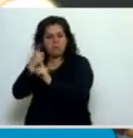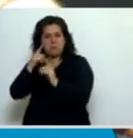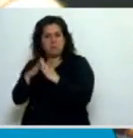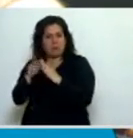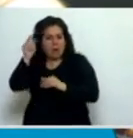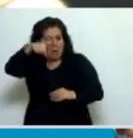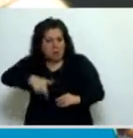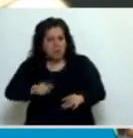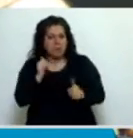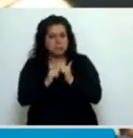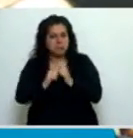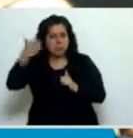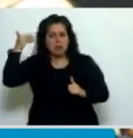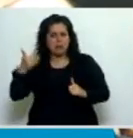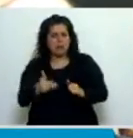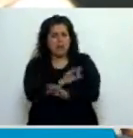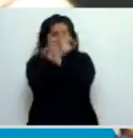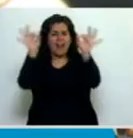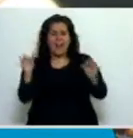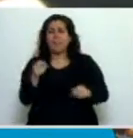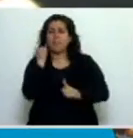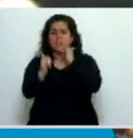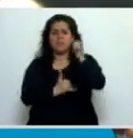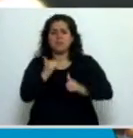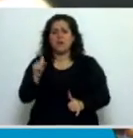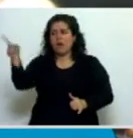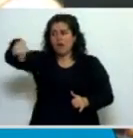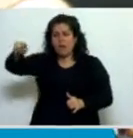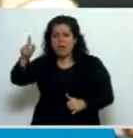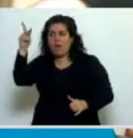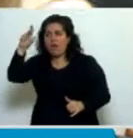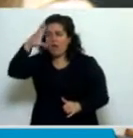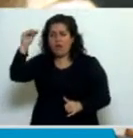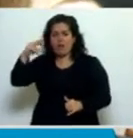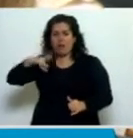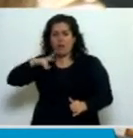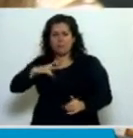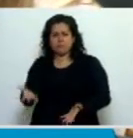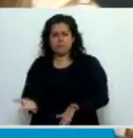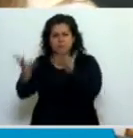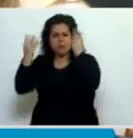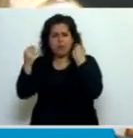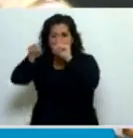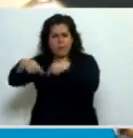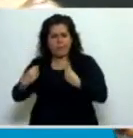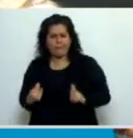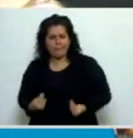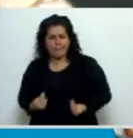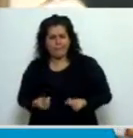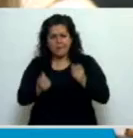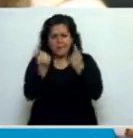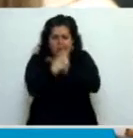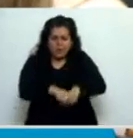hoy, que no pueden explicar el aumento de sus patrimonios a partir de haber gestionado, como lo han hecho, los recursos públicos,